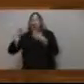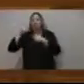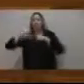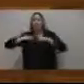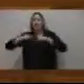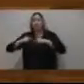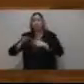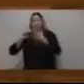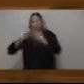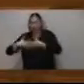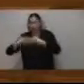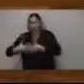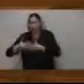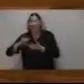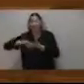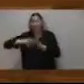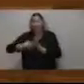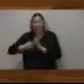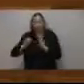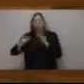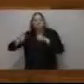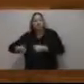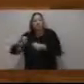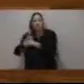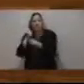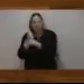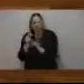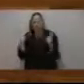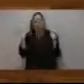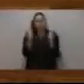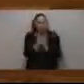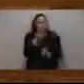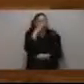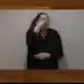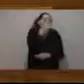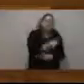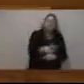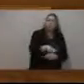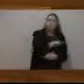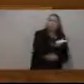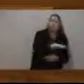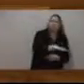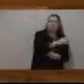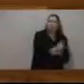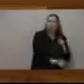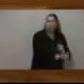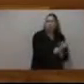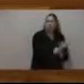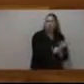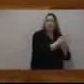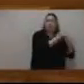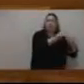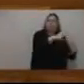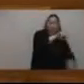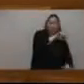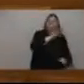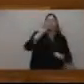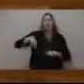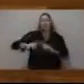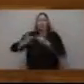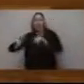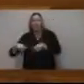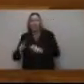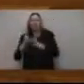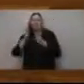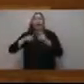técnicos comienzan a trabajar, comienzan a tener reuniones, a hacer visitas a las instalaciones portuarias de Gijón y de Alavilés, y al final se decide ya hacer un